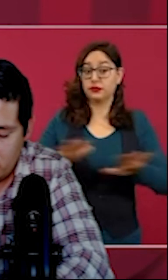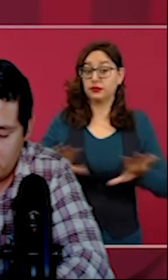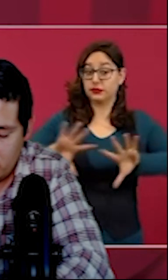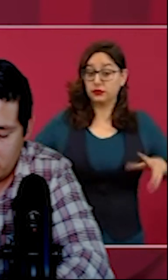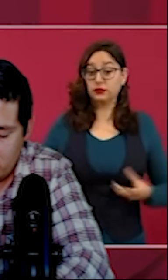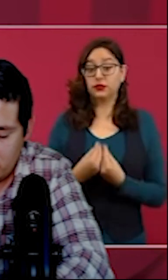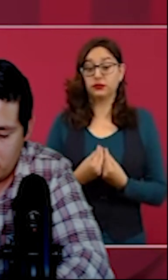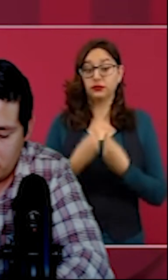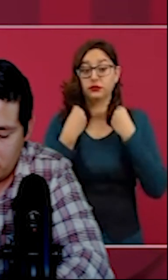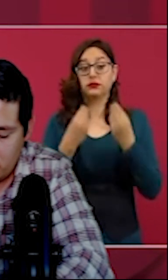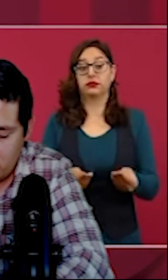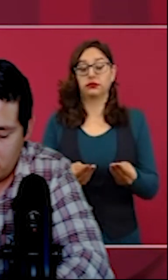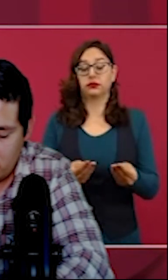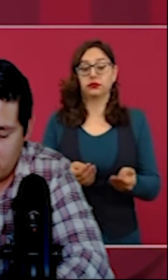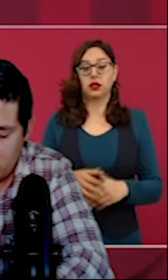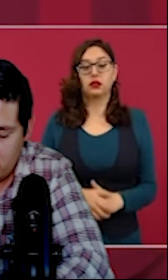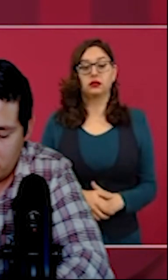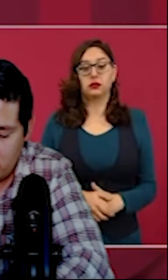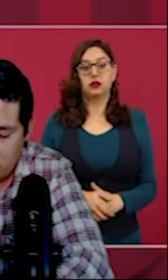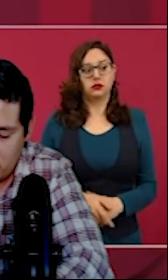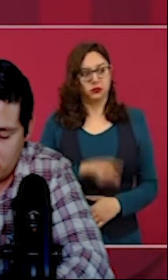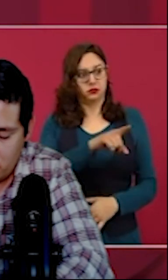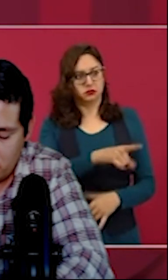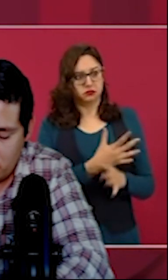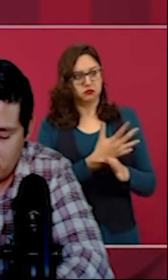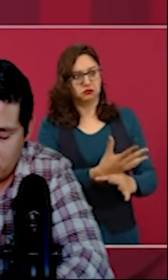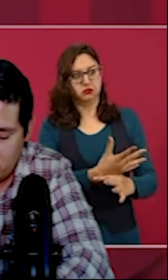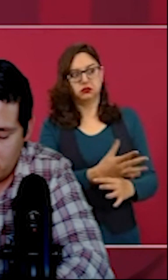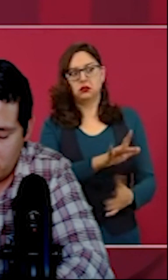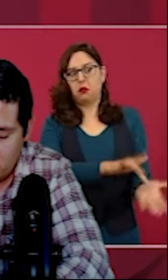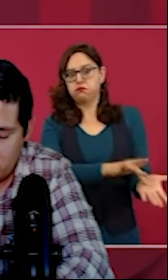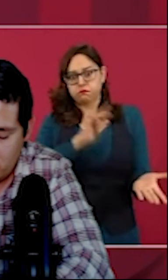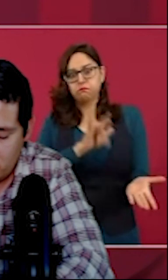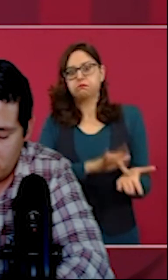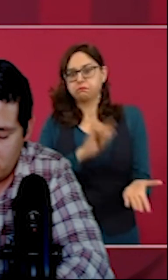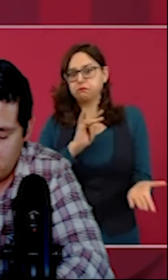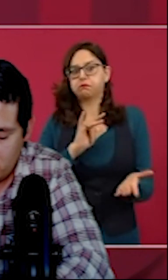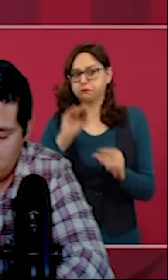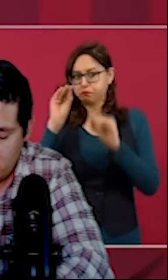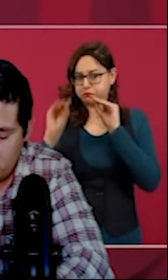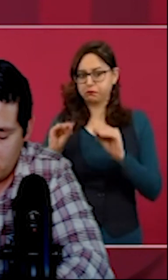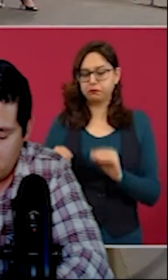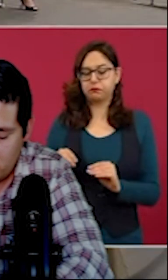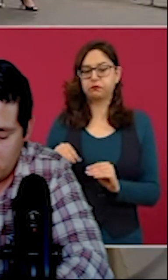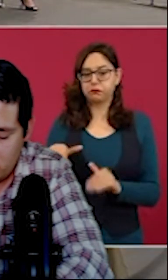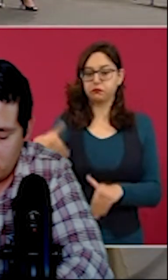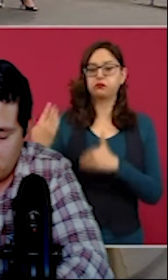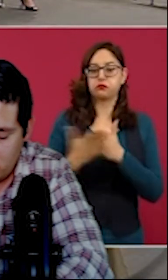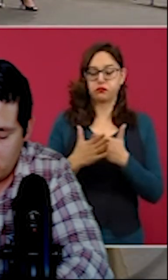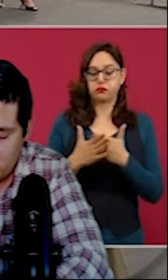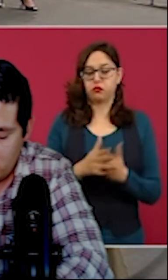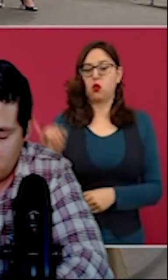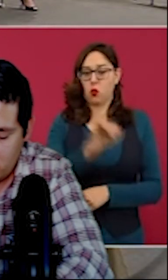decir, vamos a enriquecerla con lo que estás planteando para el día jueves, dentro de